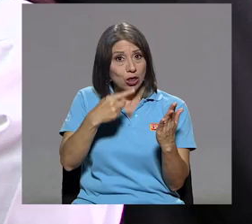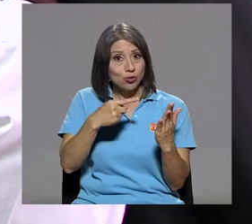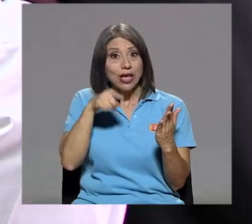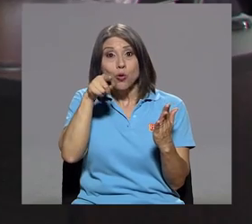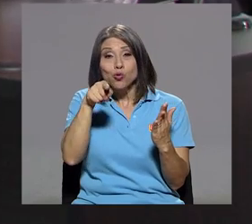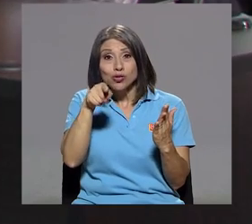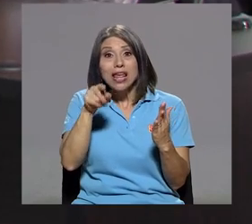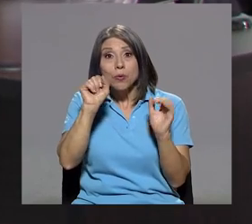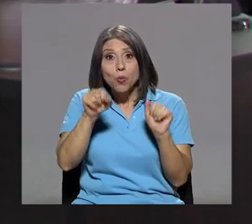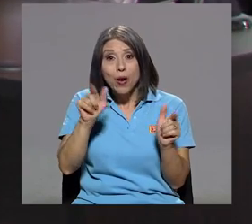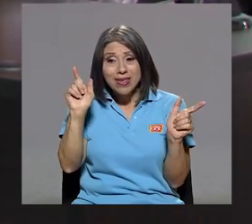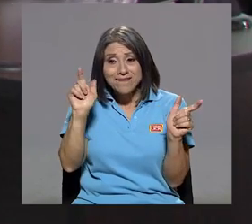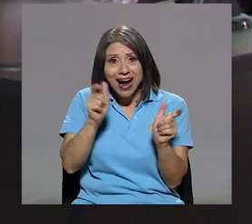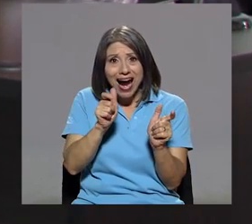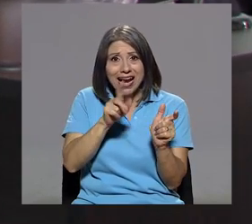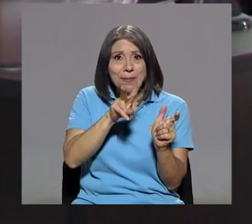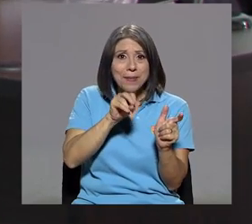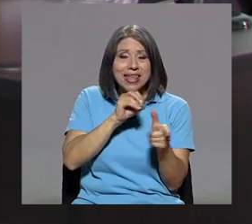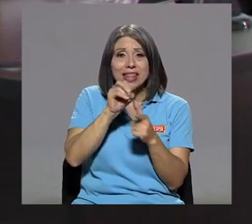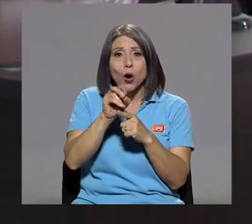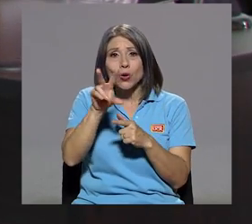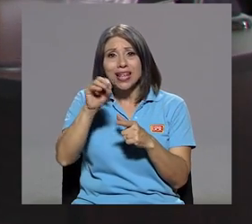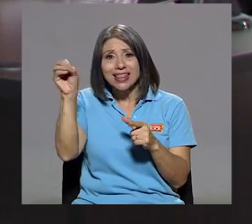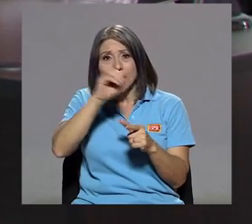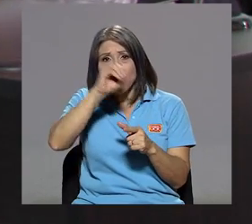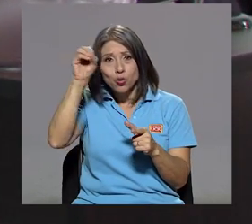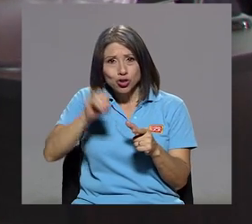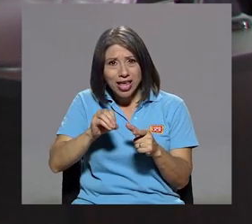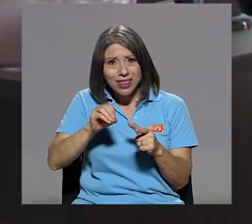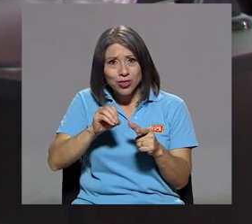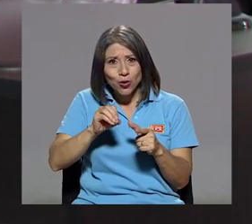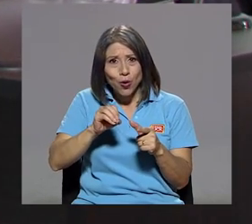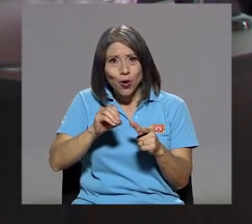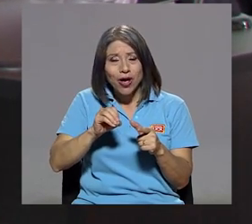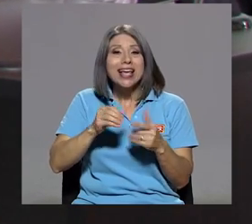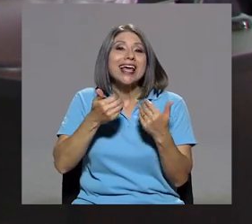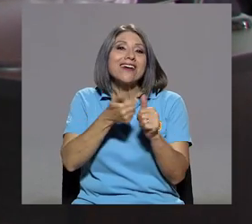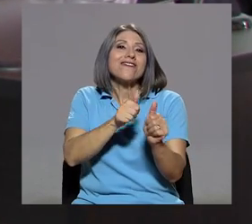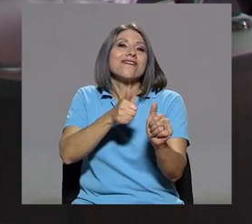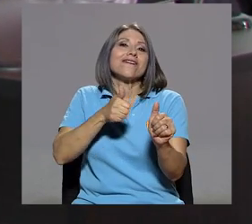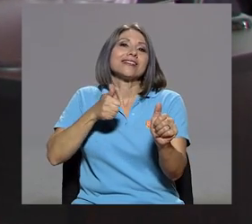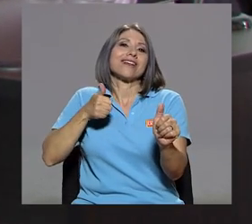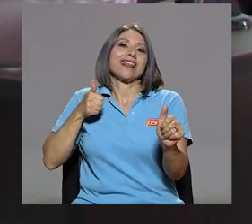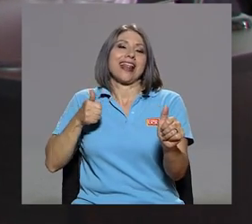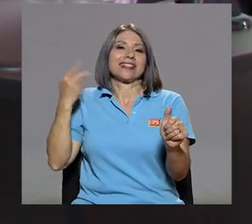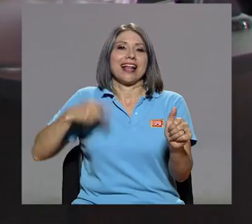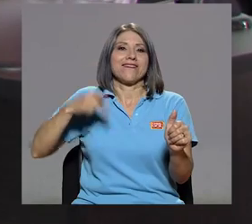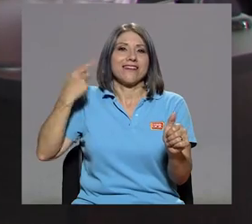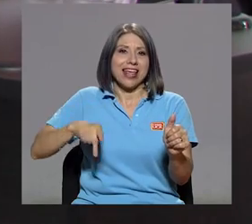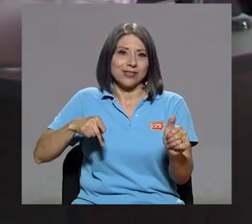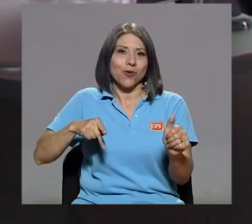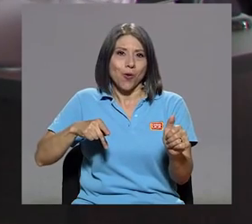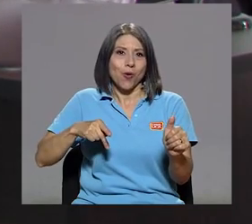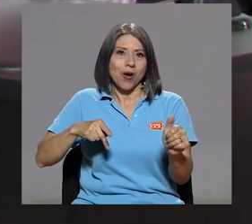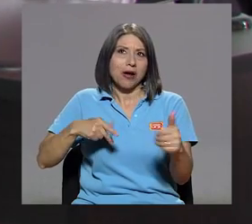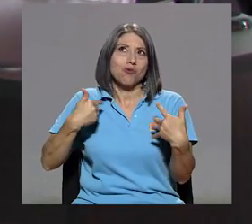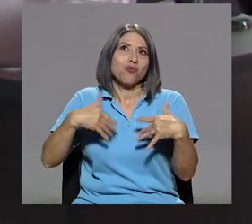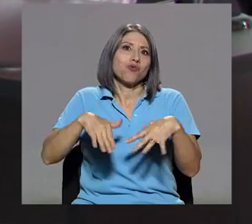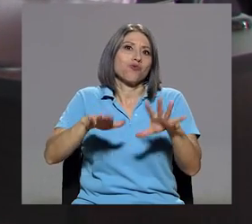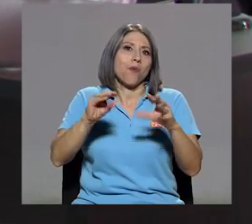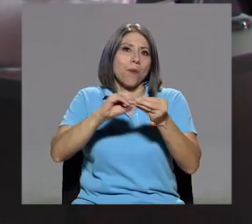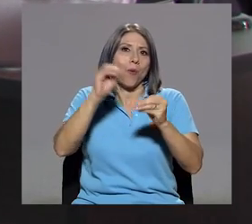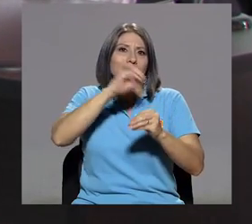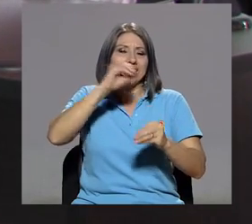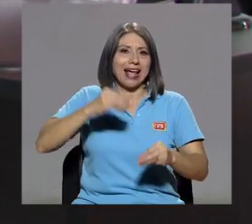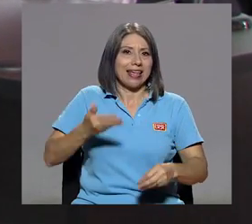logra bajar ese 20-30%, el riesgo de progresión del glaucoma se retrasa hasta un 80%. Esos son los